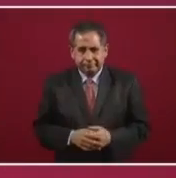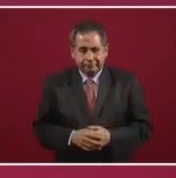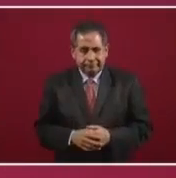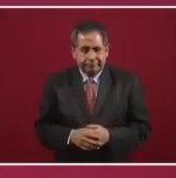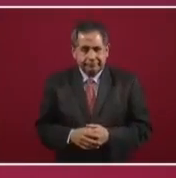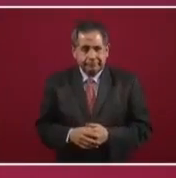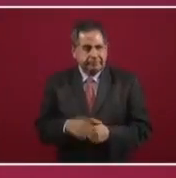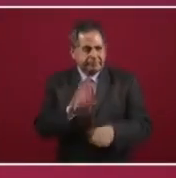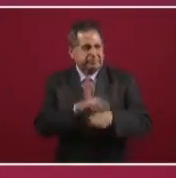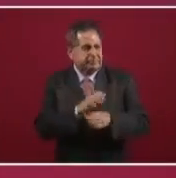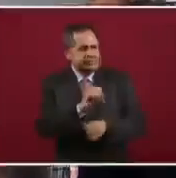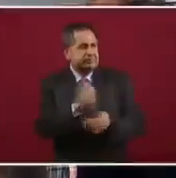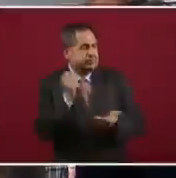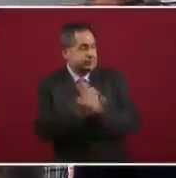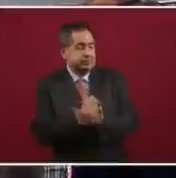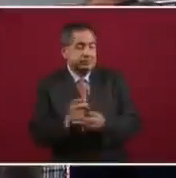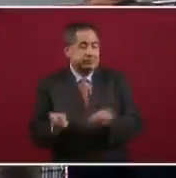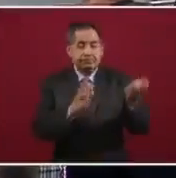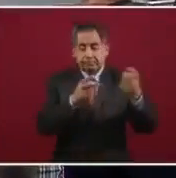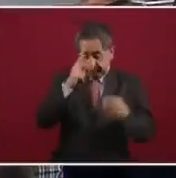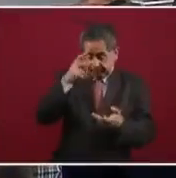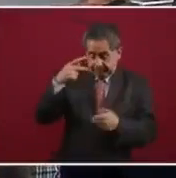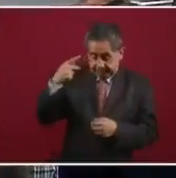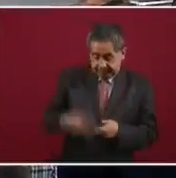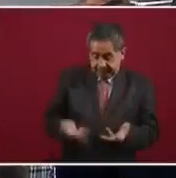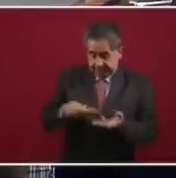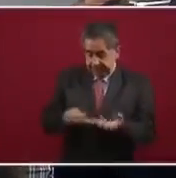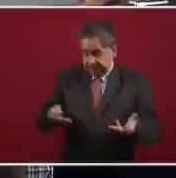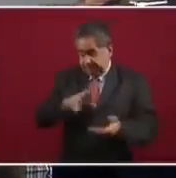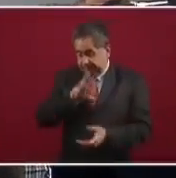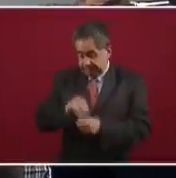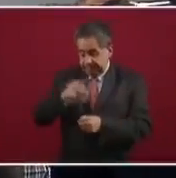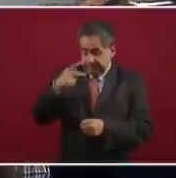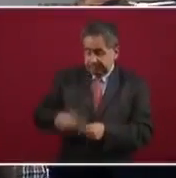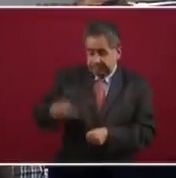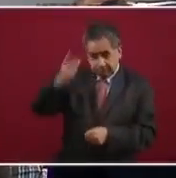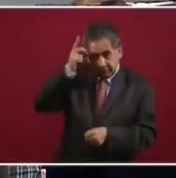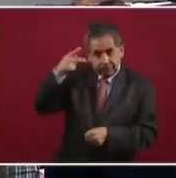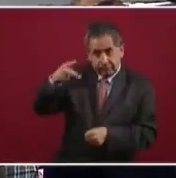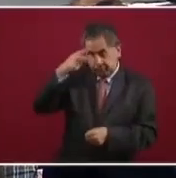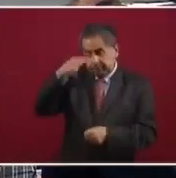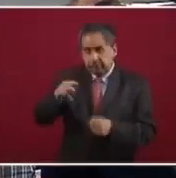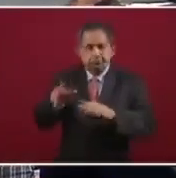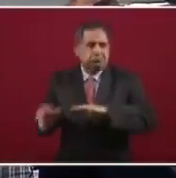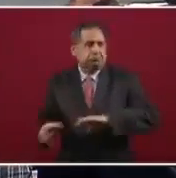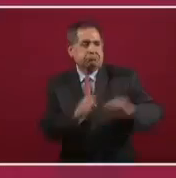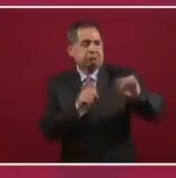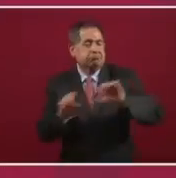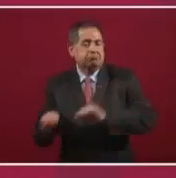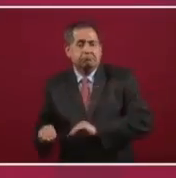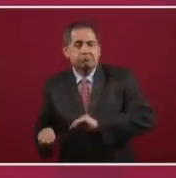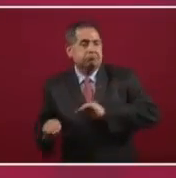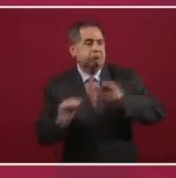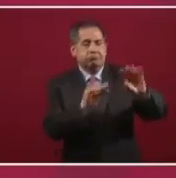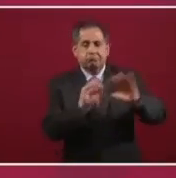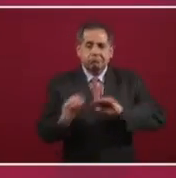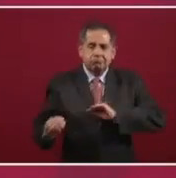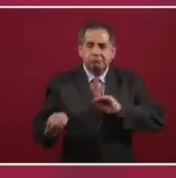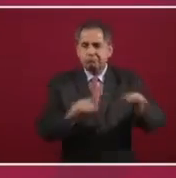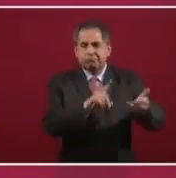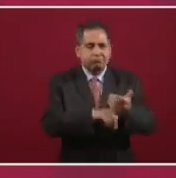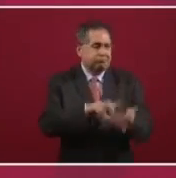para permitir que bienes nacionales, bienes de los mexicanos, se trasladaran, se transfirieran